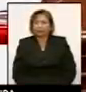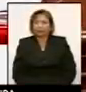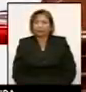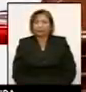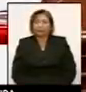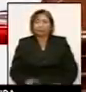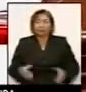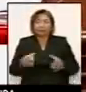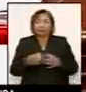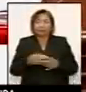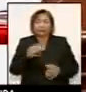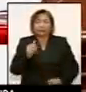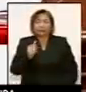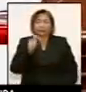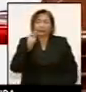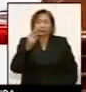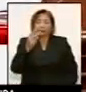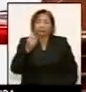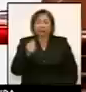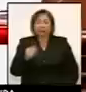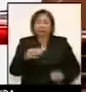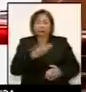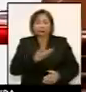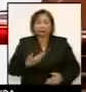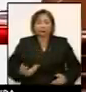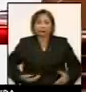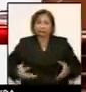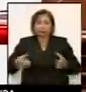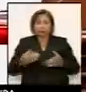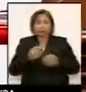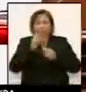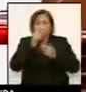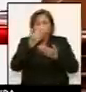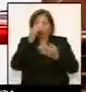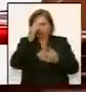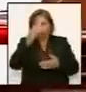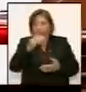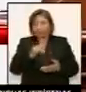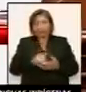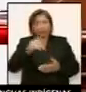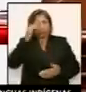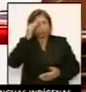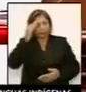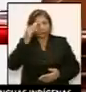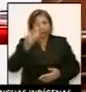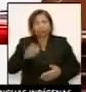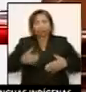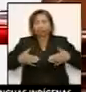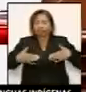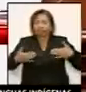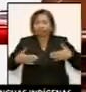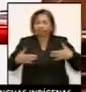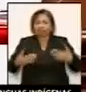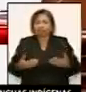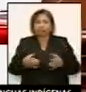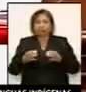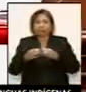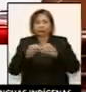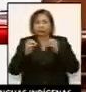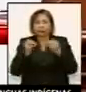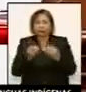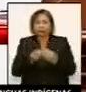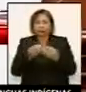De la congresista Sánchez Alba, el Congreso de la República acuerda expresar el más cordial saludo y felicitación al organismo